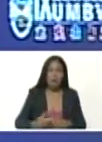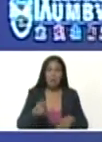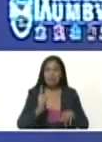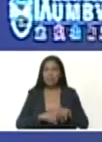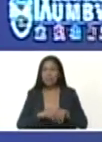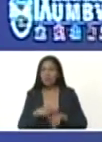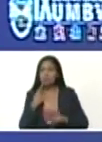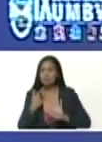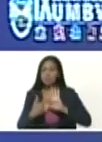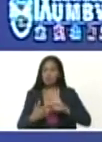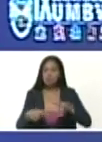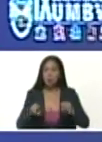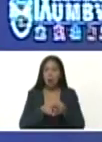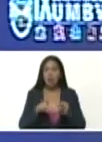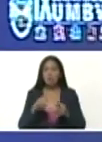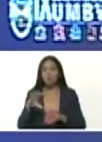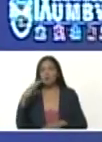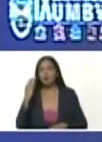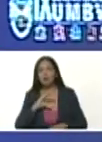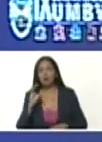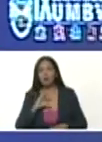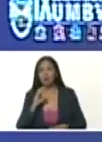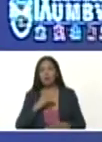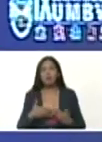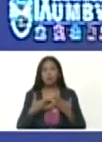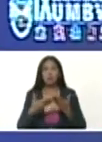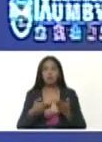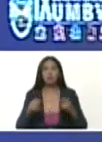el ejemplo que Caracas dio, dice nuestro himno nacional.